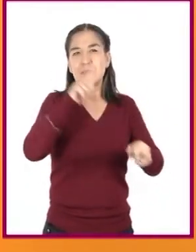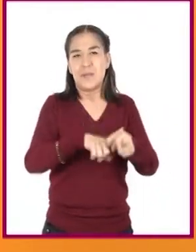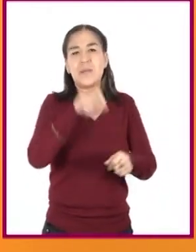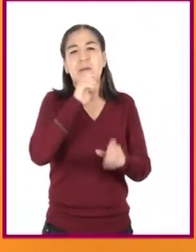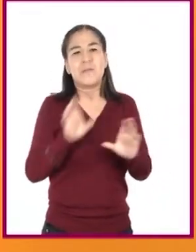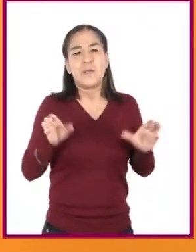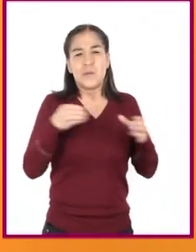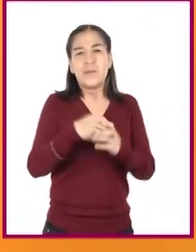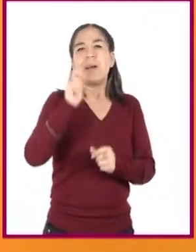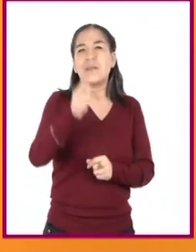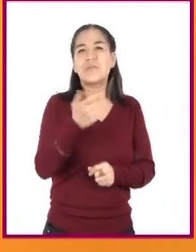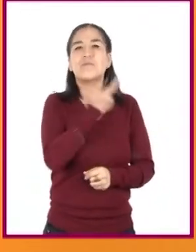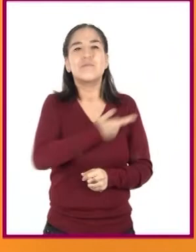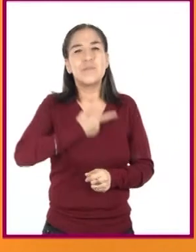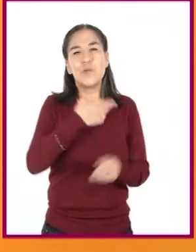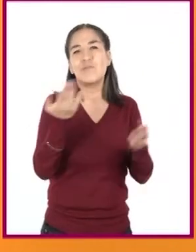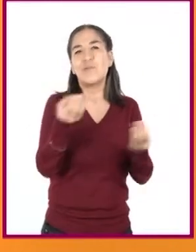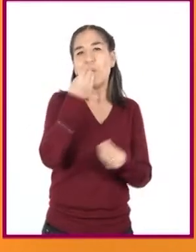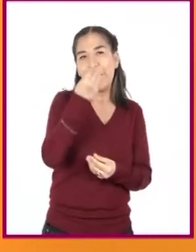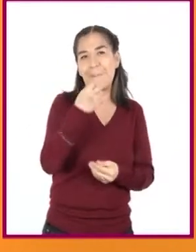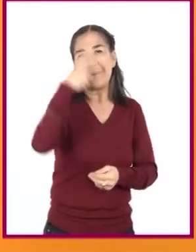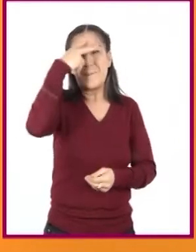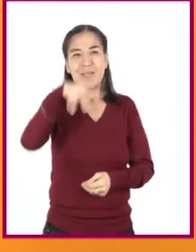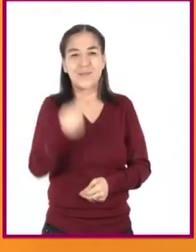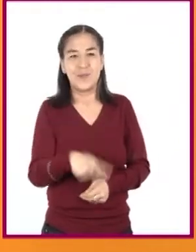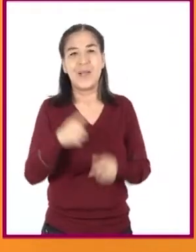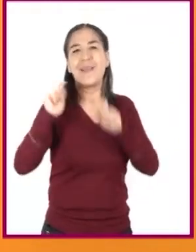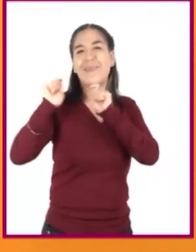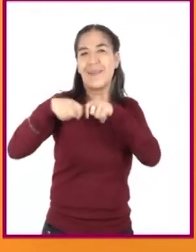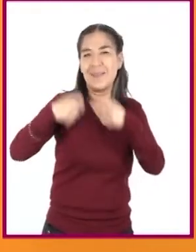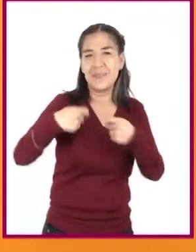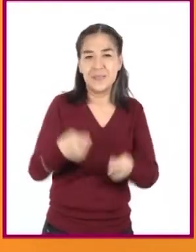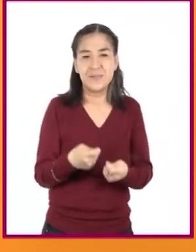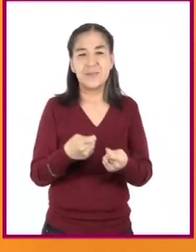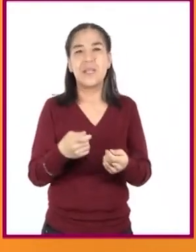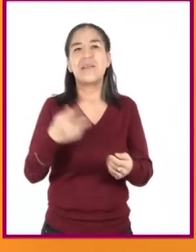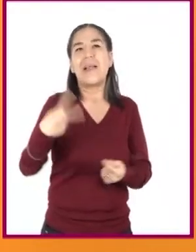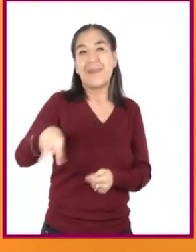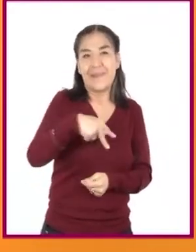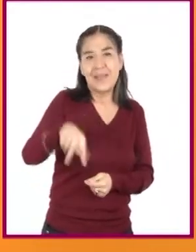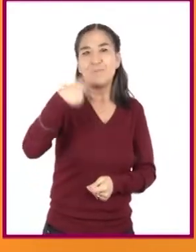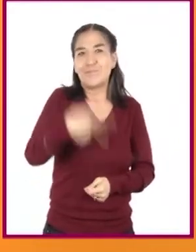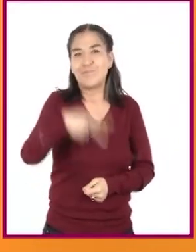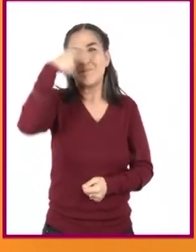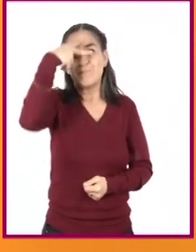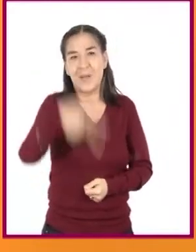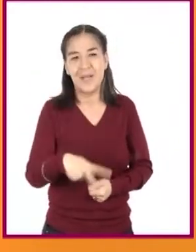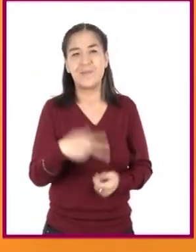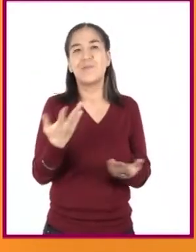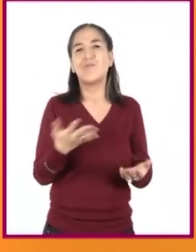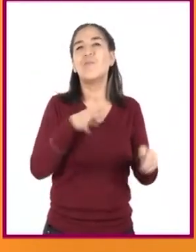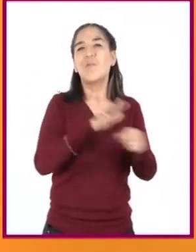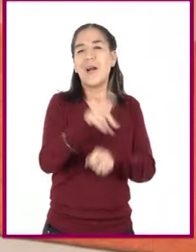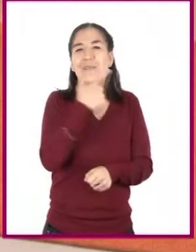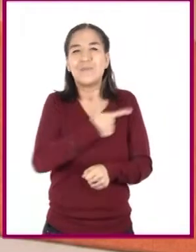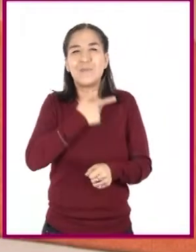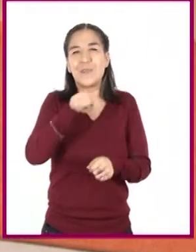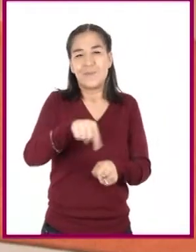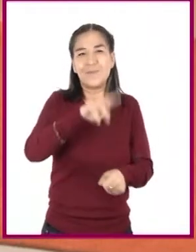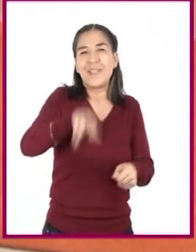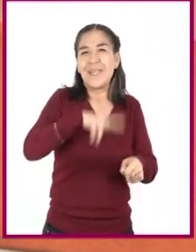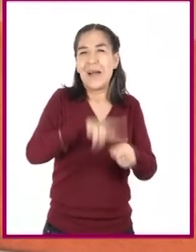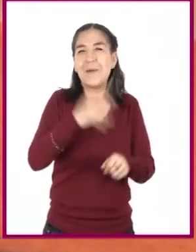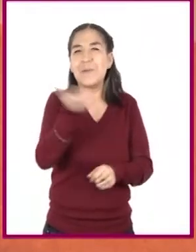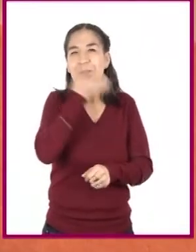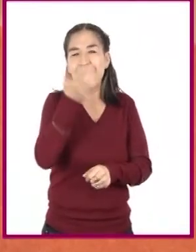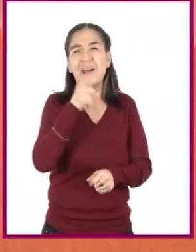puede apreciar el gusto por la comida mexicana, las tradiciones, las danzas regionales, la riqueza natural. Un ejemplo